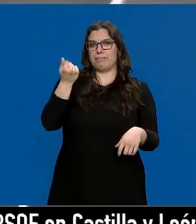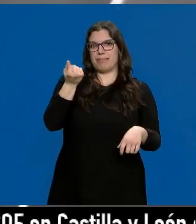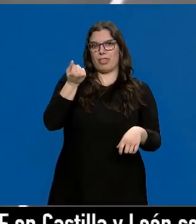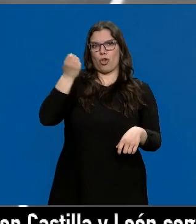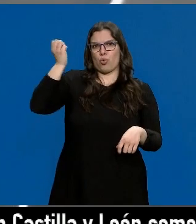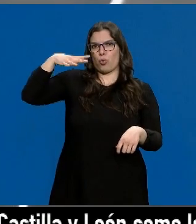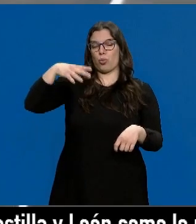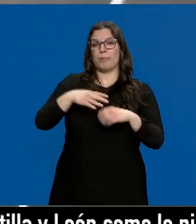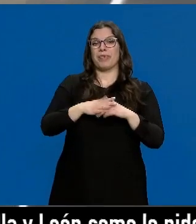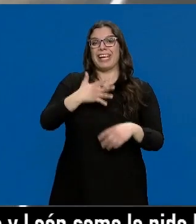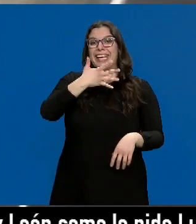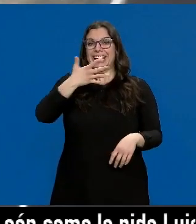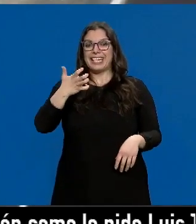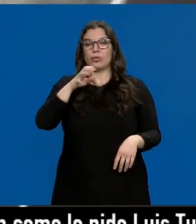luz.